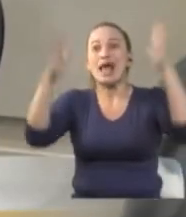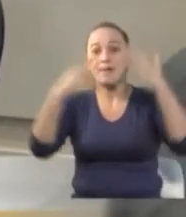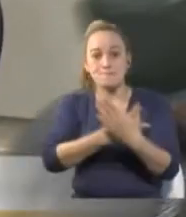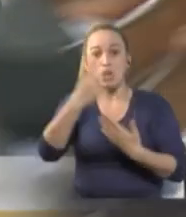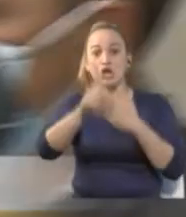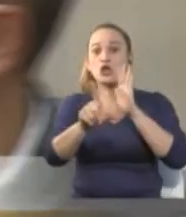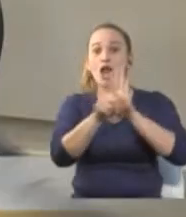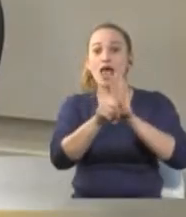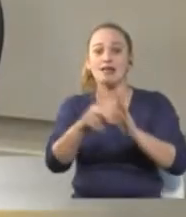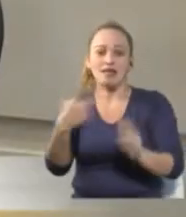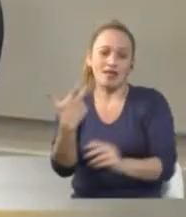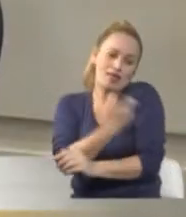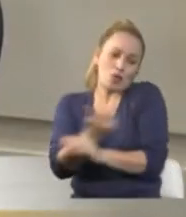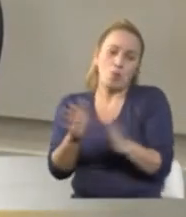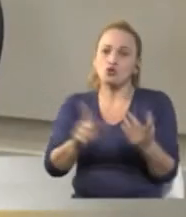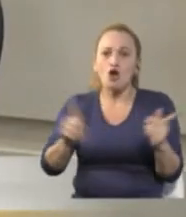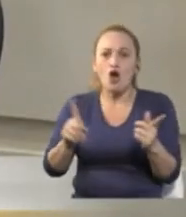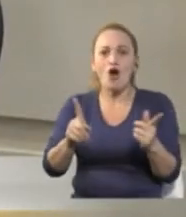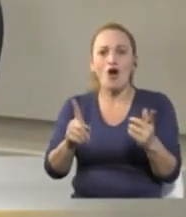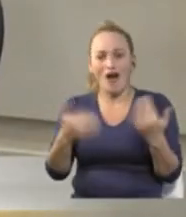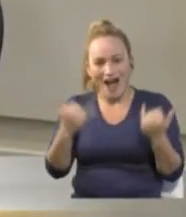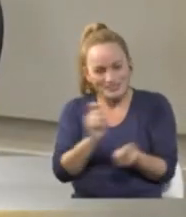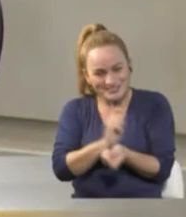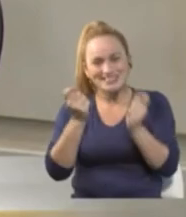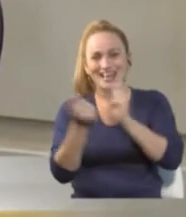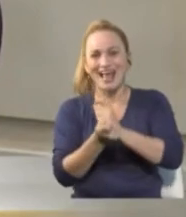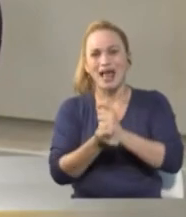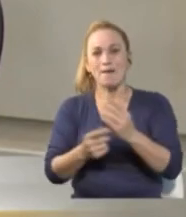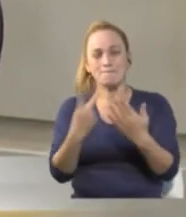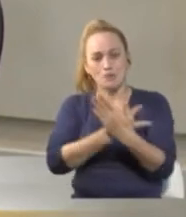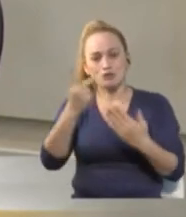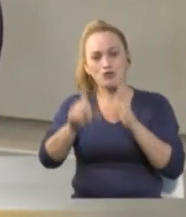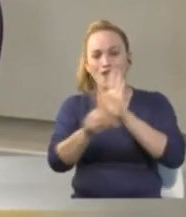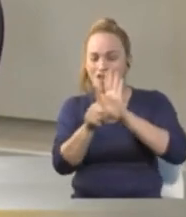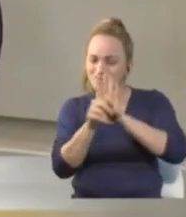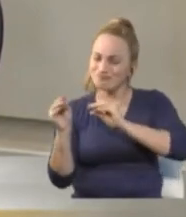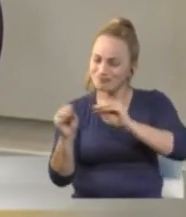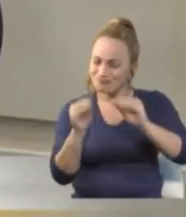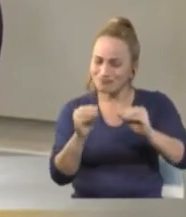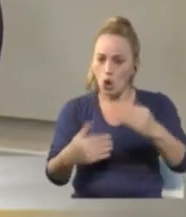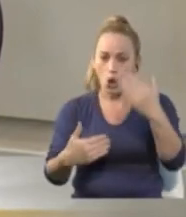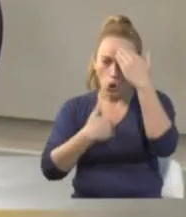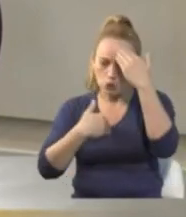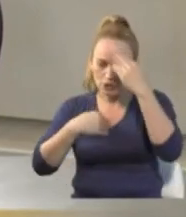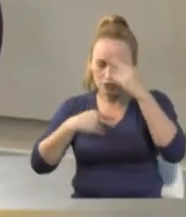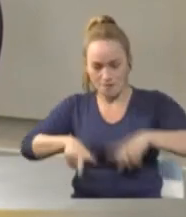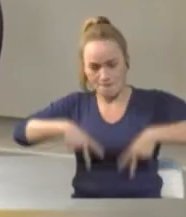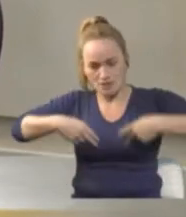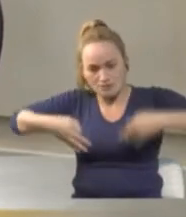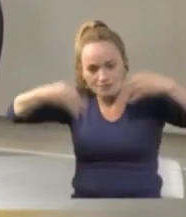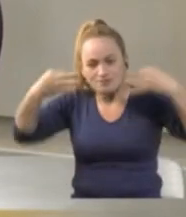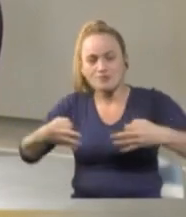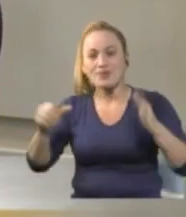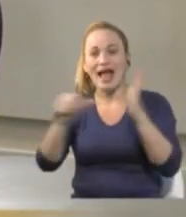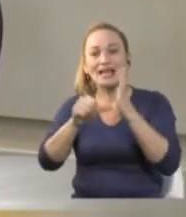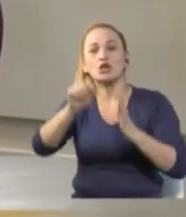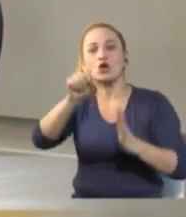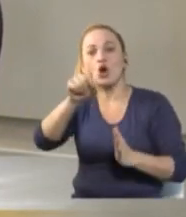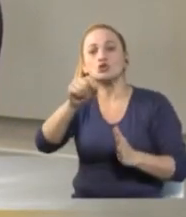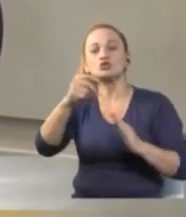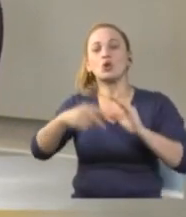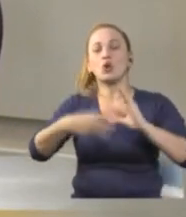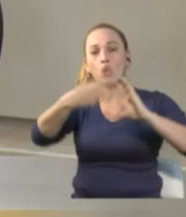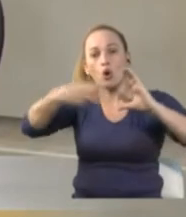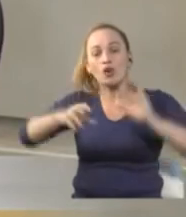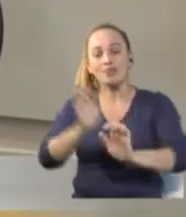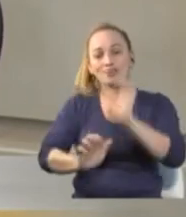de ley que genera conciencia, formación en lo que es la dignidad de la vida humana, privilegiando el artículo 11 de la Constitución